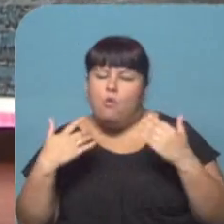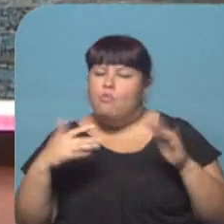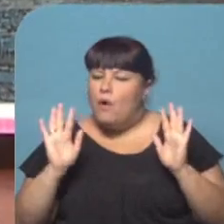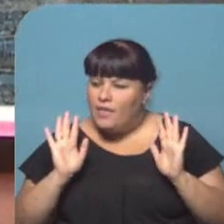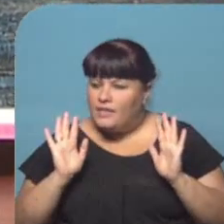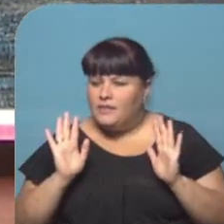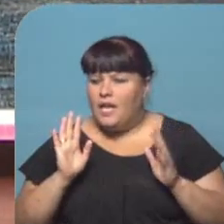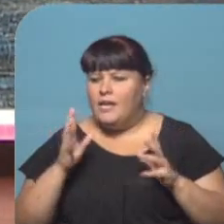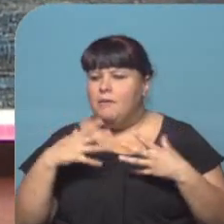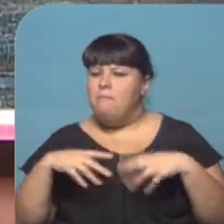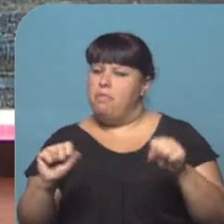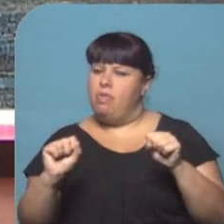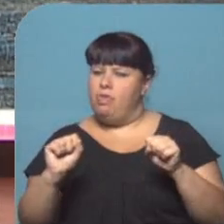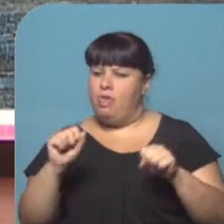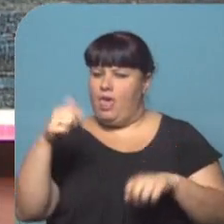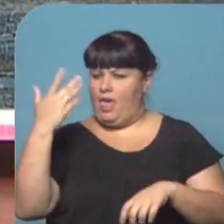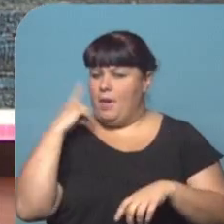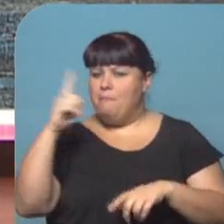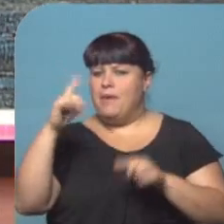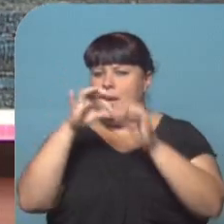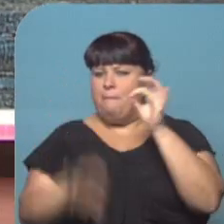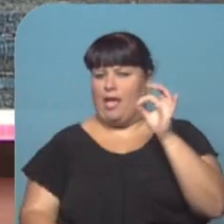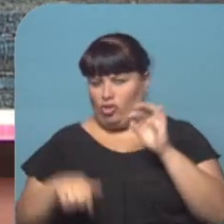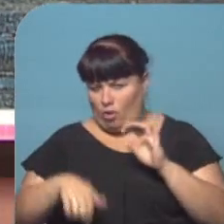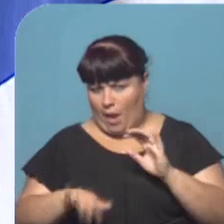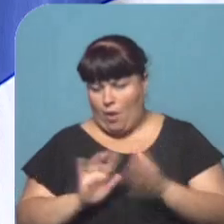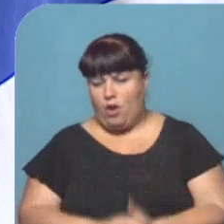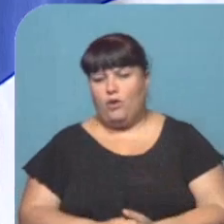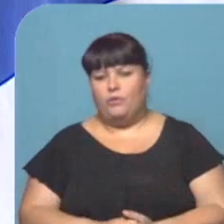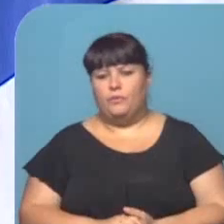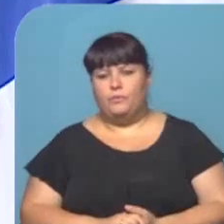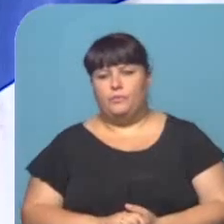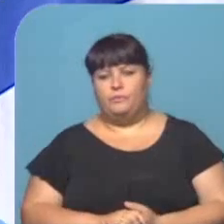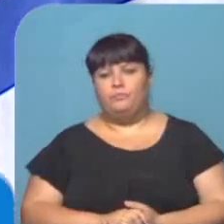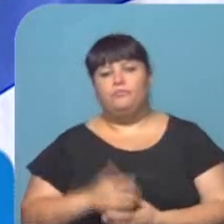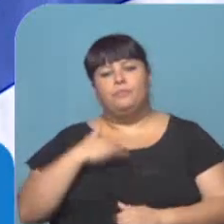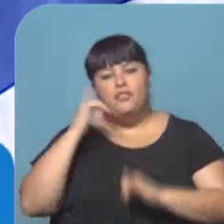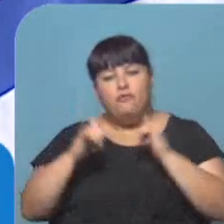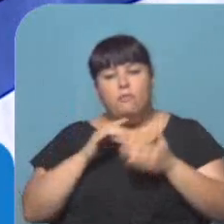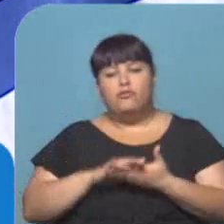posiblemente un descubrimiento que se realizó a 1000 metros de profundidad. Les actualizo